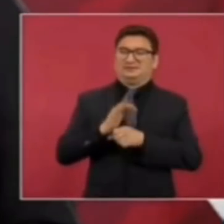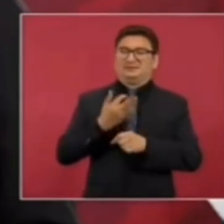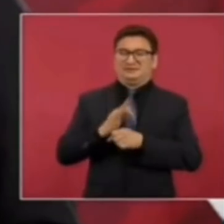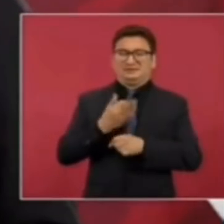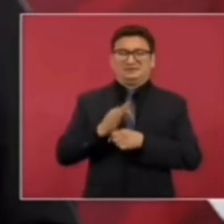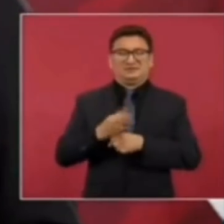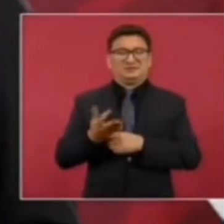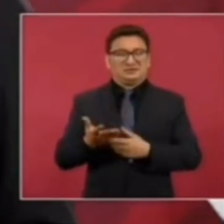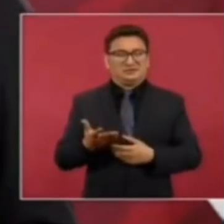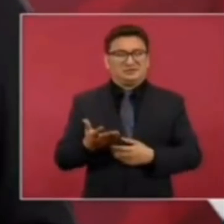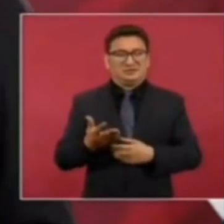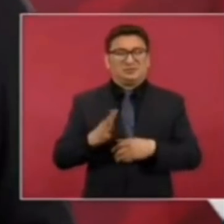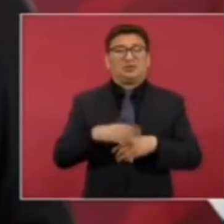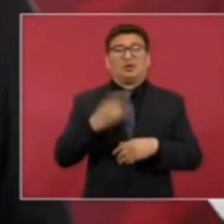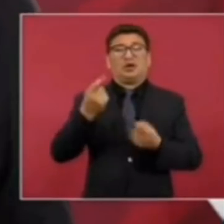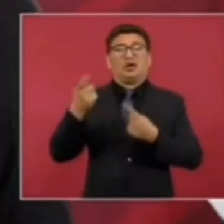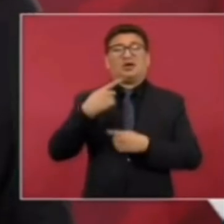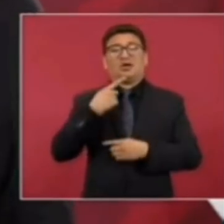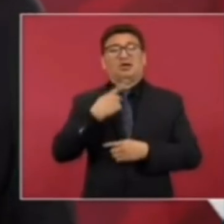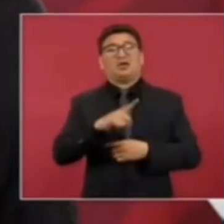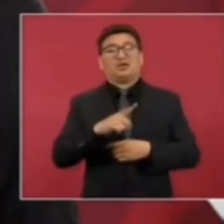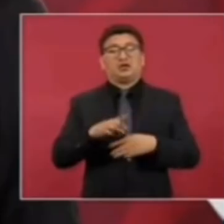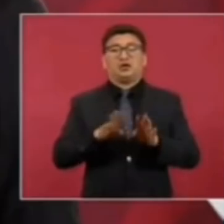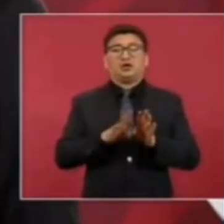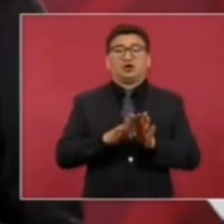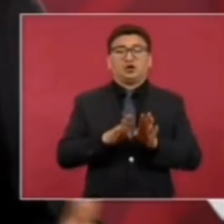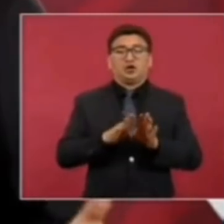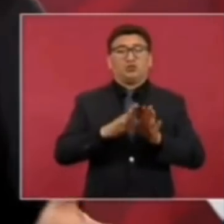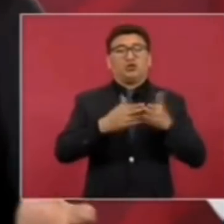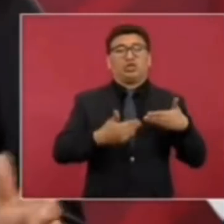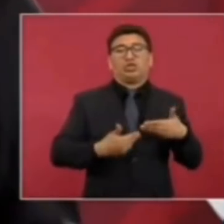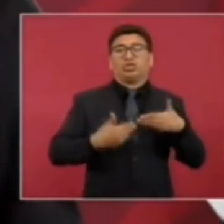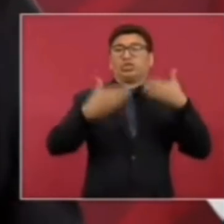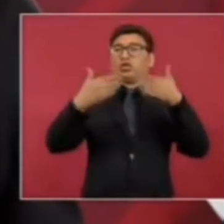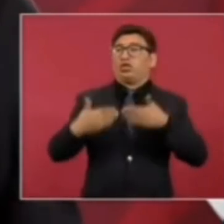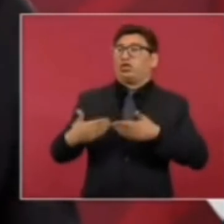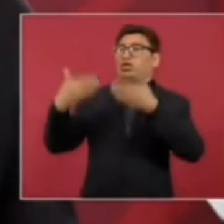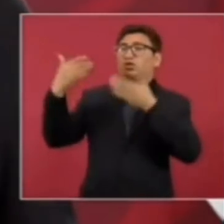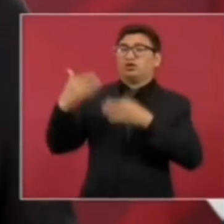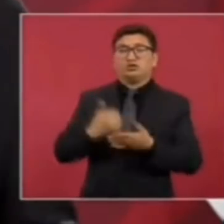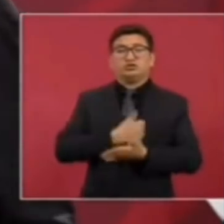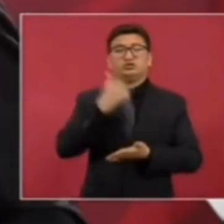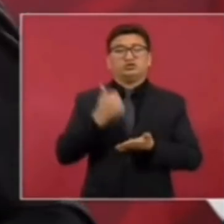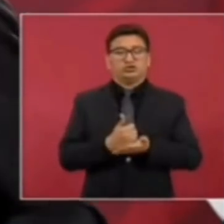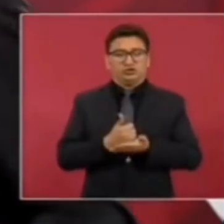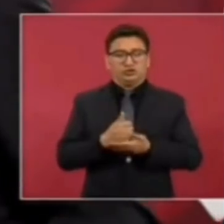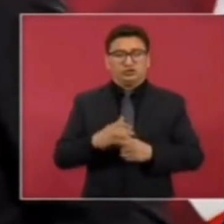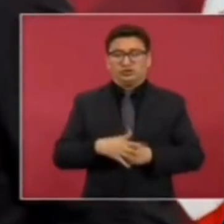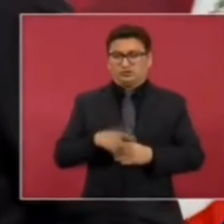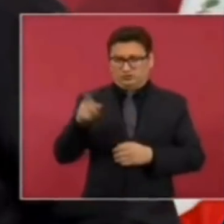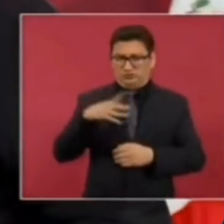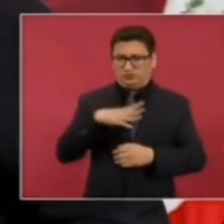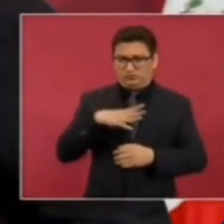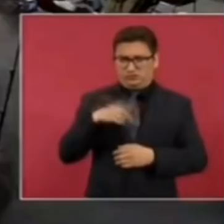se quejaba de que se estaba amurallando la ciudad. ¿No tienes ahí su